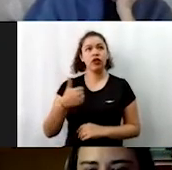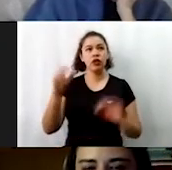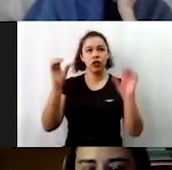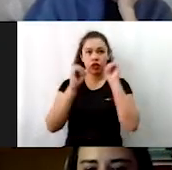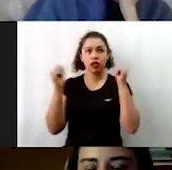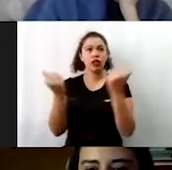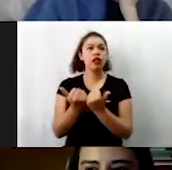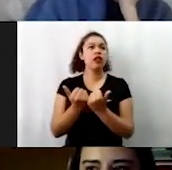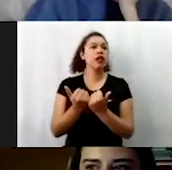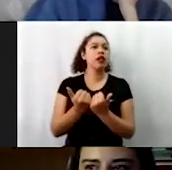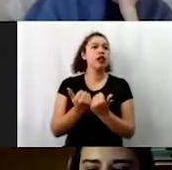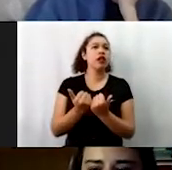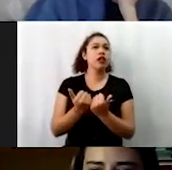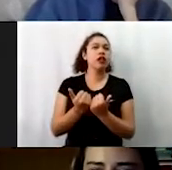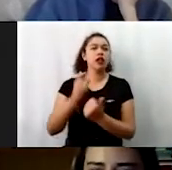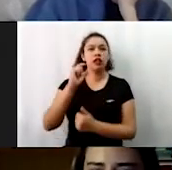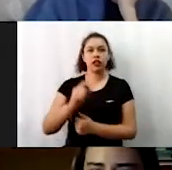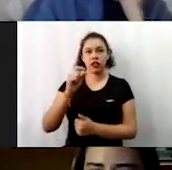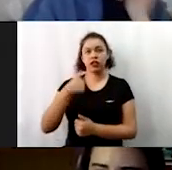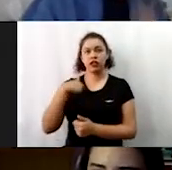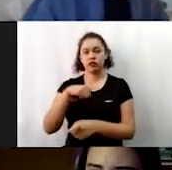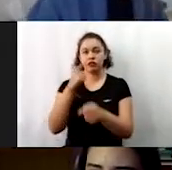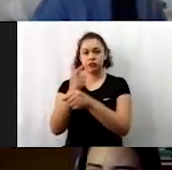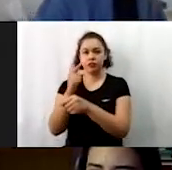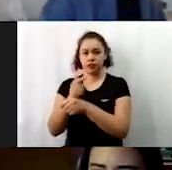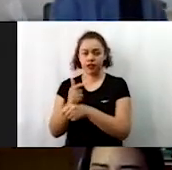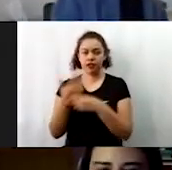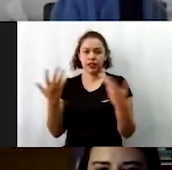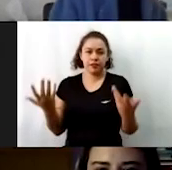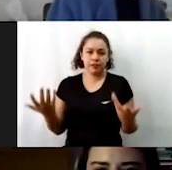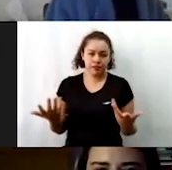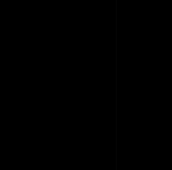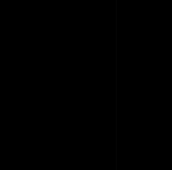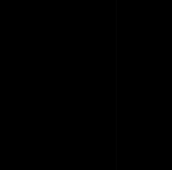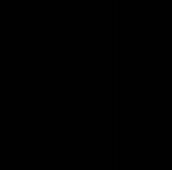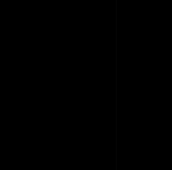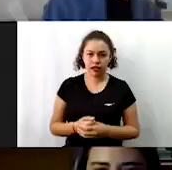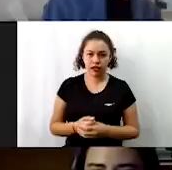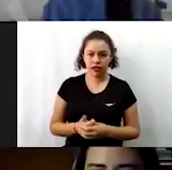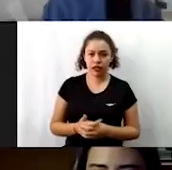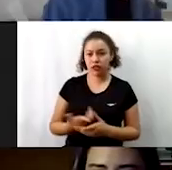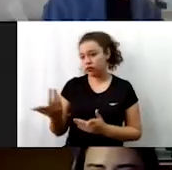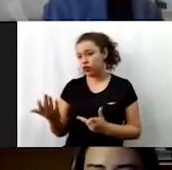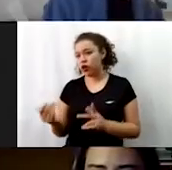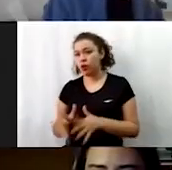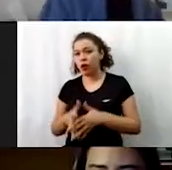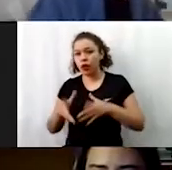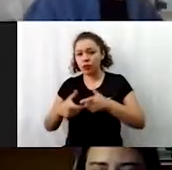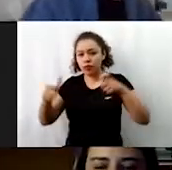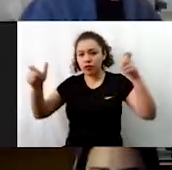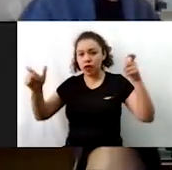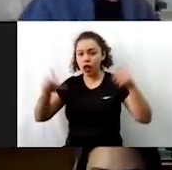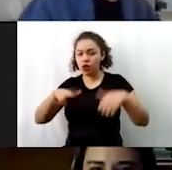la cual te das cuenta que no pudieron crecer porque nunca establecieron alianzas.